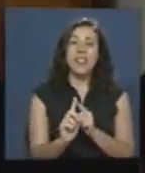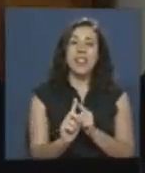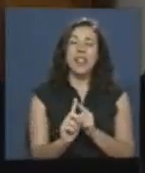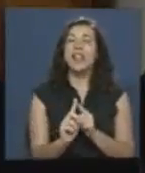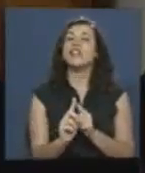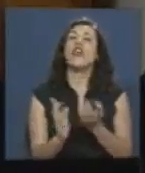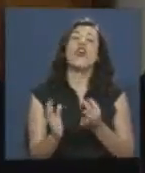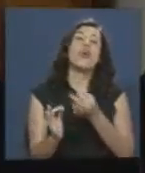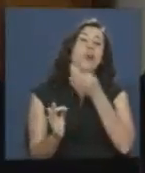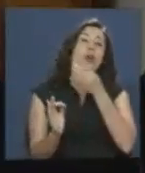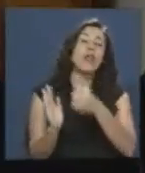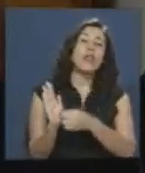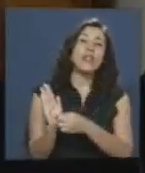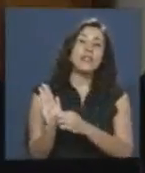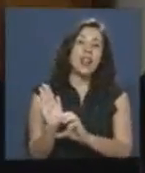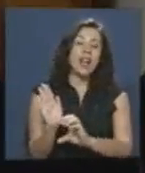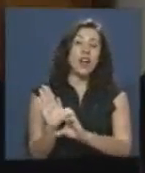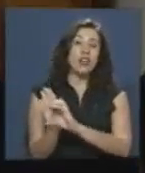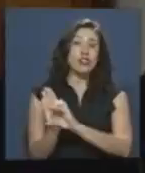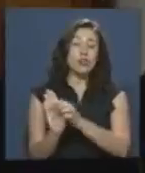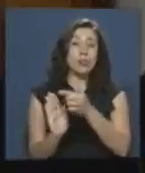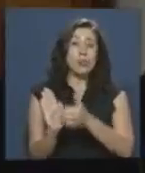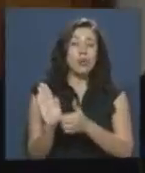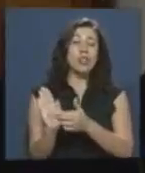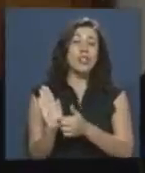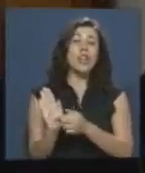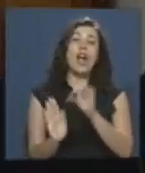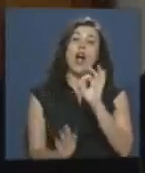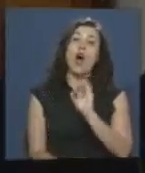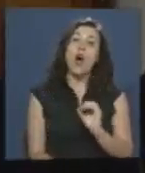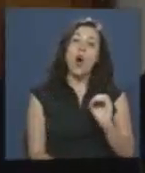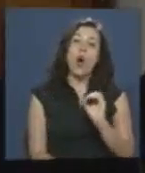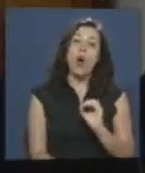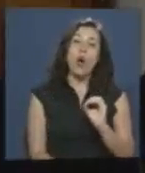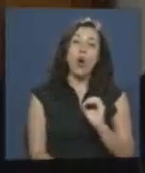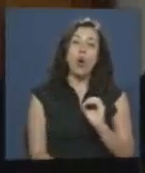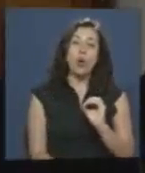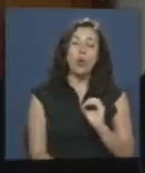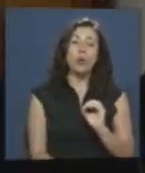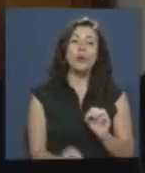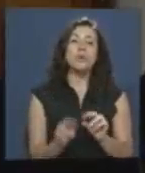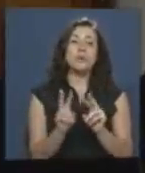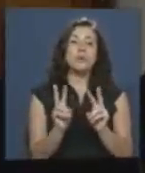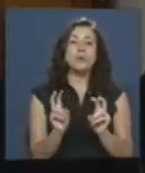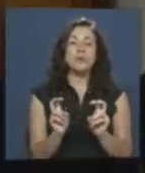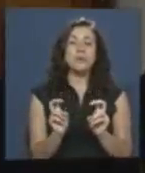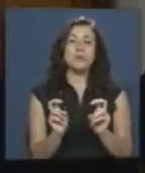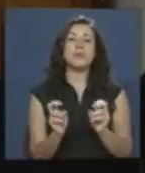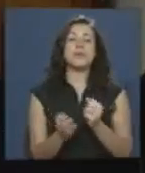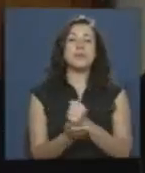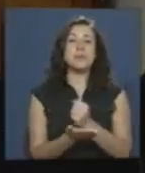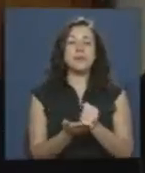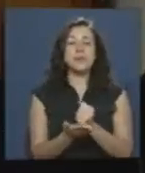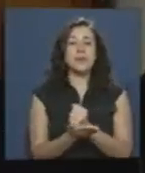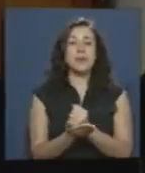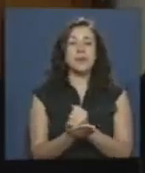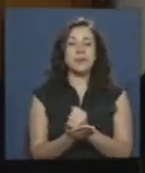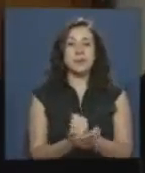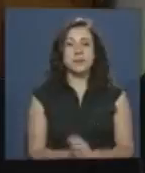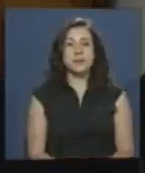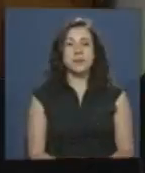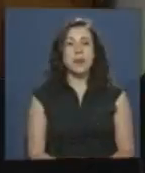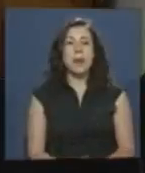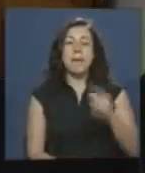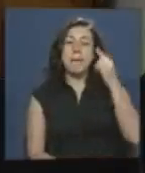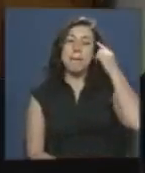que establece la Constitución, o también fijando las materias en su momento en el trámite legislativo,